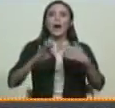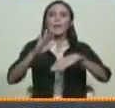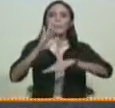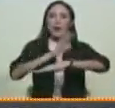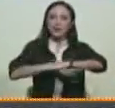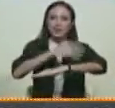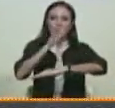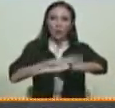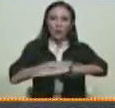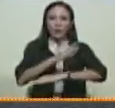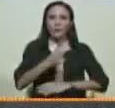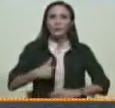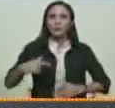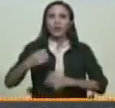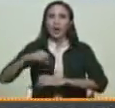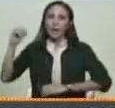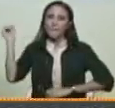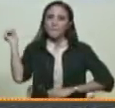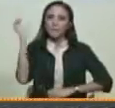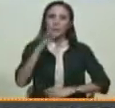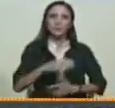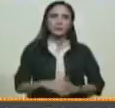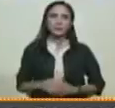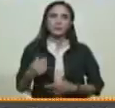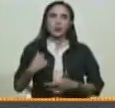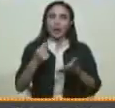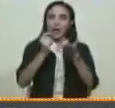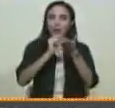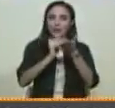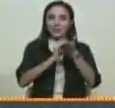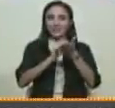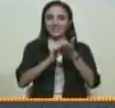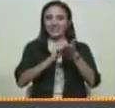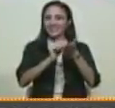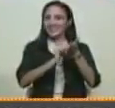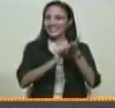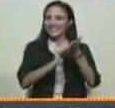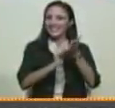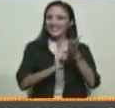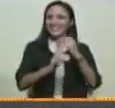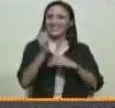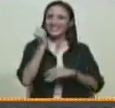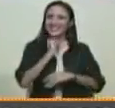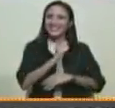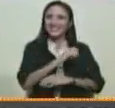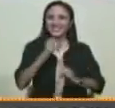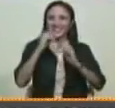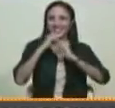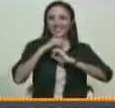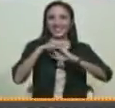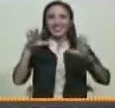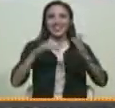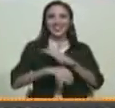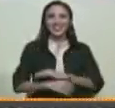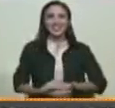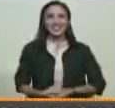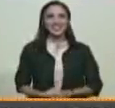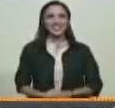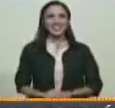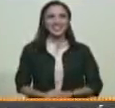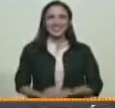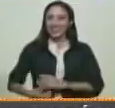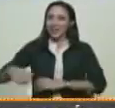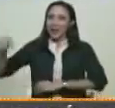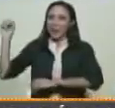se puso de moda lanzar, escribirme en los mangos. Y me mandaban mensajes así como este en un mango. Y